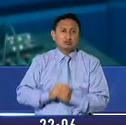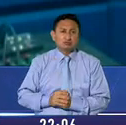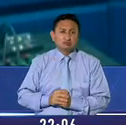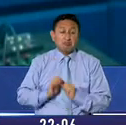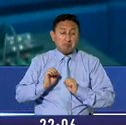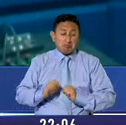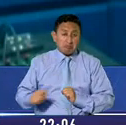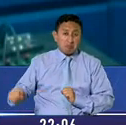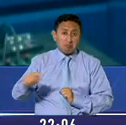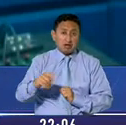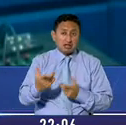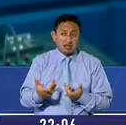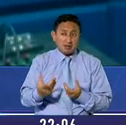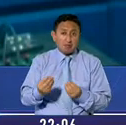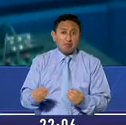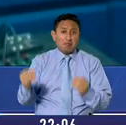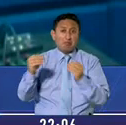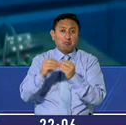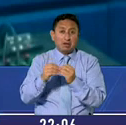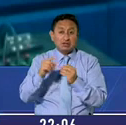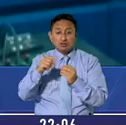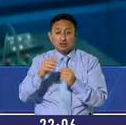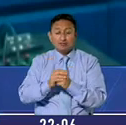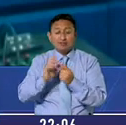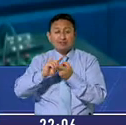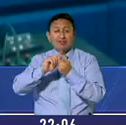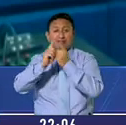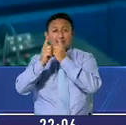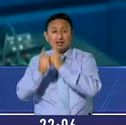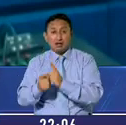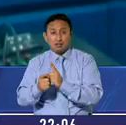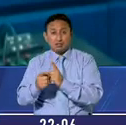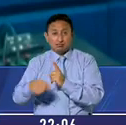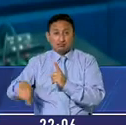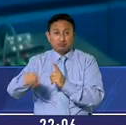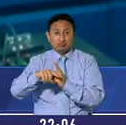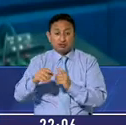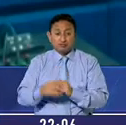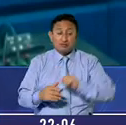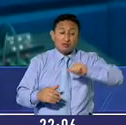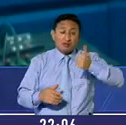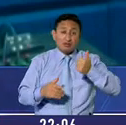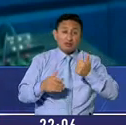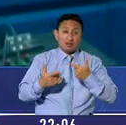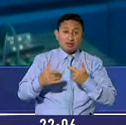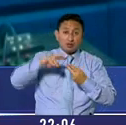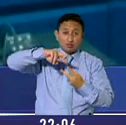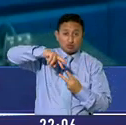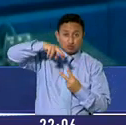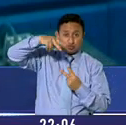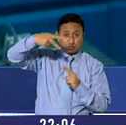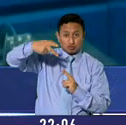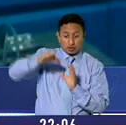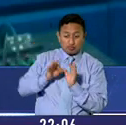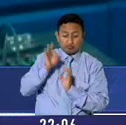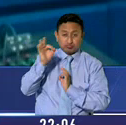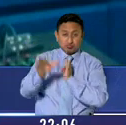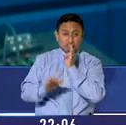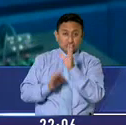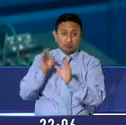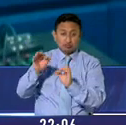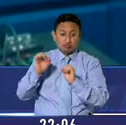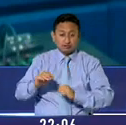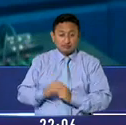la transmisión genética de otros virus, de otras variantes, y adquirirlas, sumarlas para tener una mayor resistencia a los